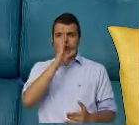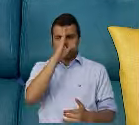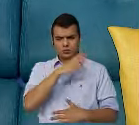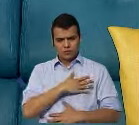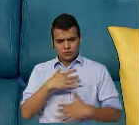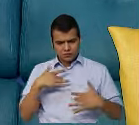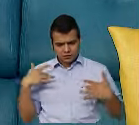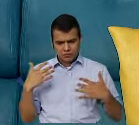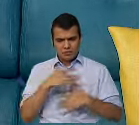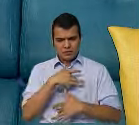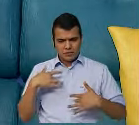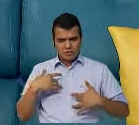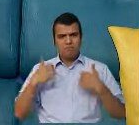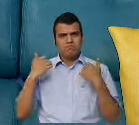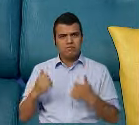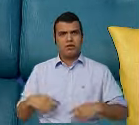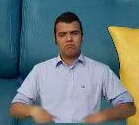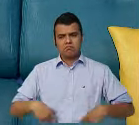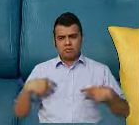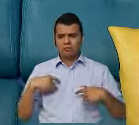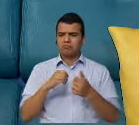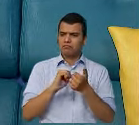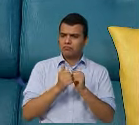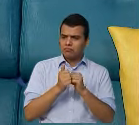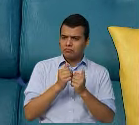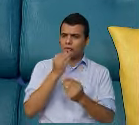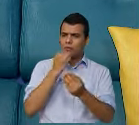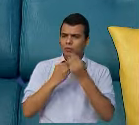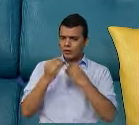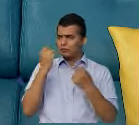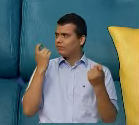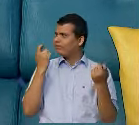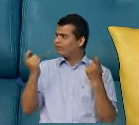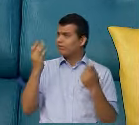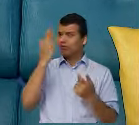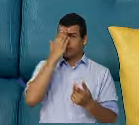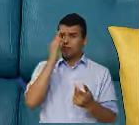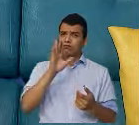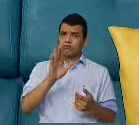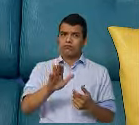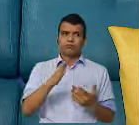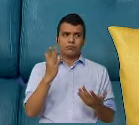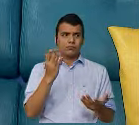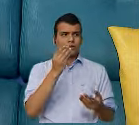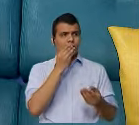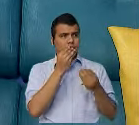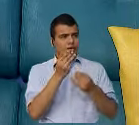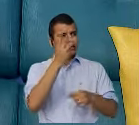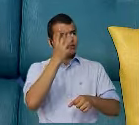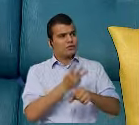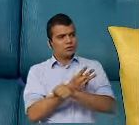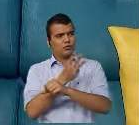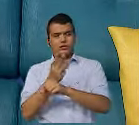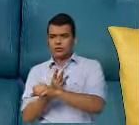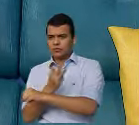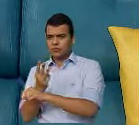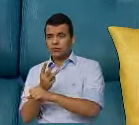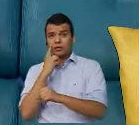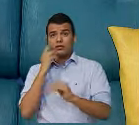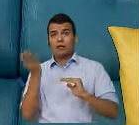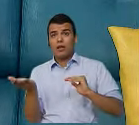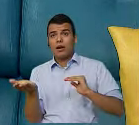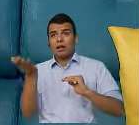que tenemos que hacer ejercicio, regular lo que nos comemos. Generalmente dicen que uno tiene que comer cada 3 horas para que los picos de insulina no suban